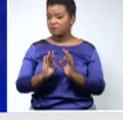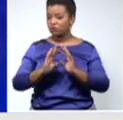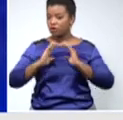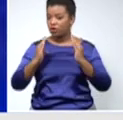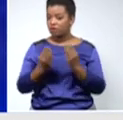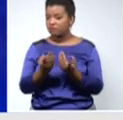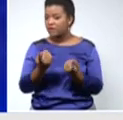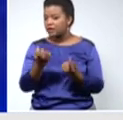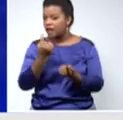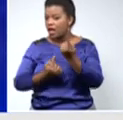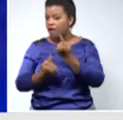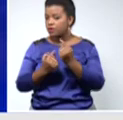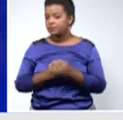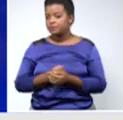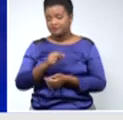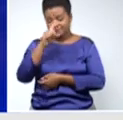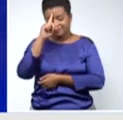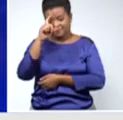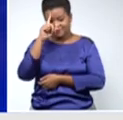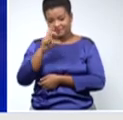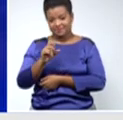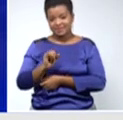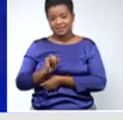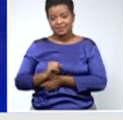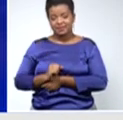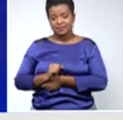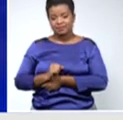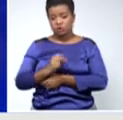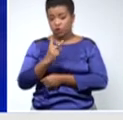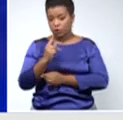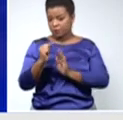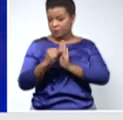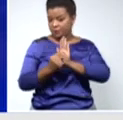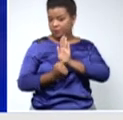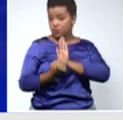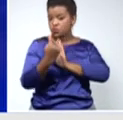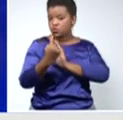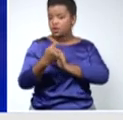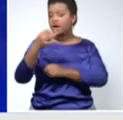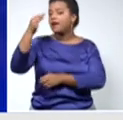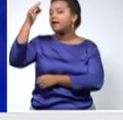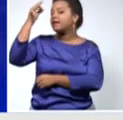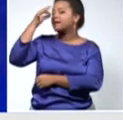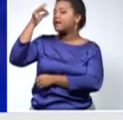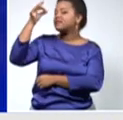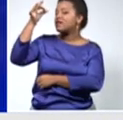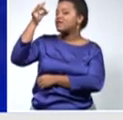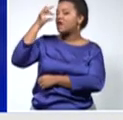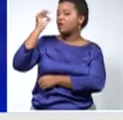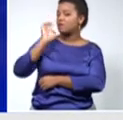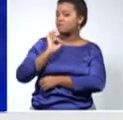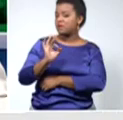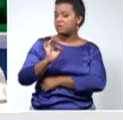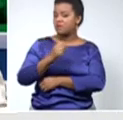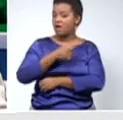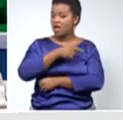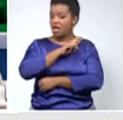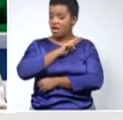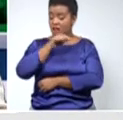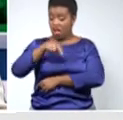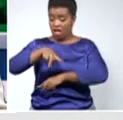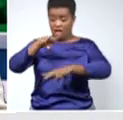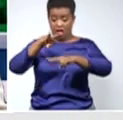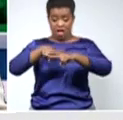Sí, dos cositas. Una, el nasalferón, que ayer yo me refería, que además ya en La Habana se